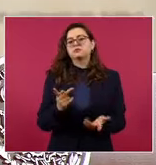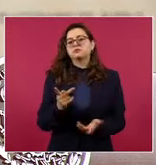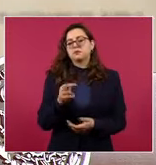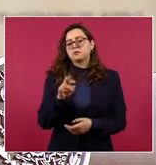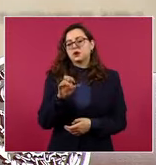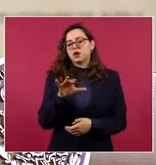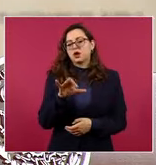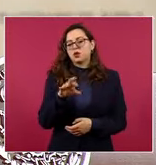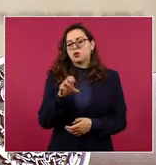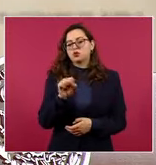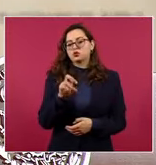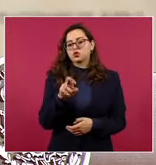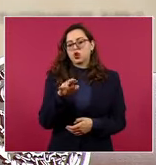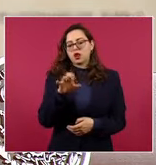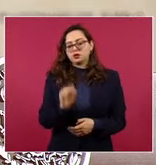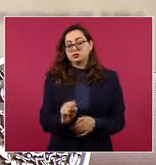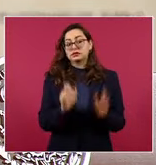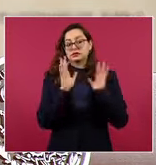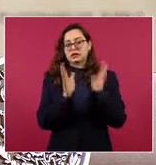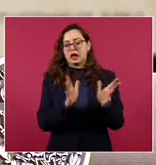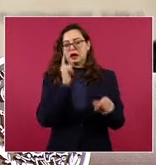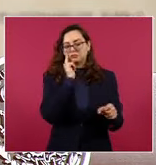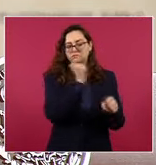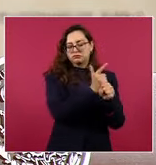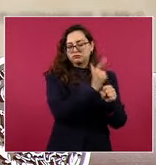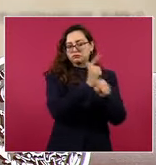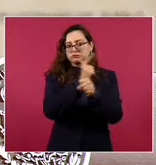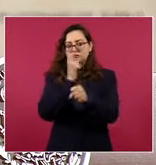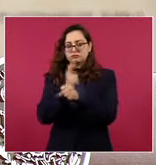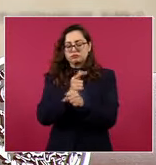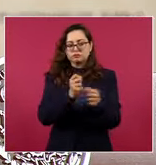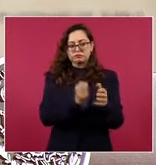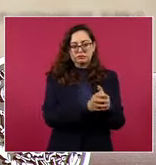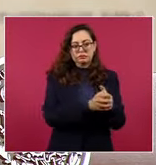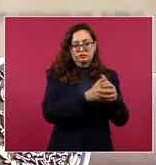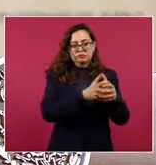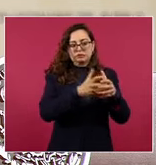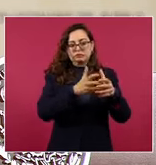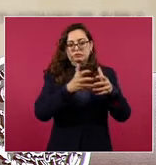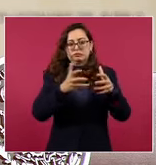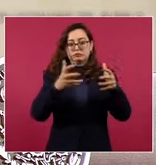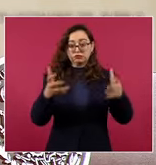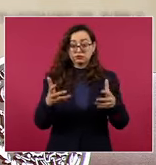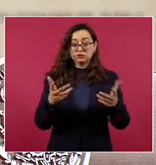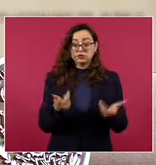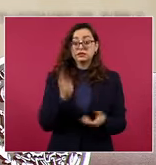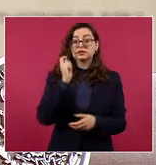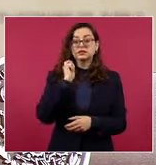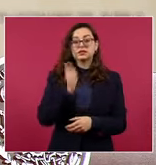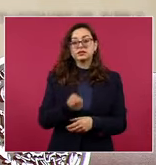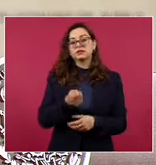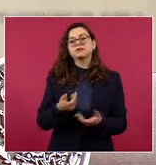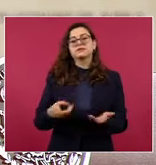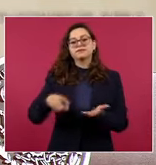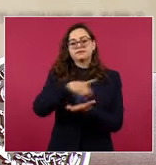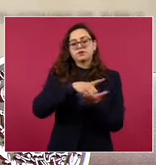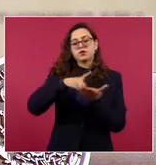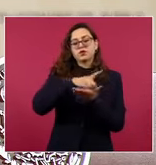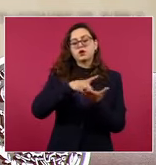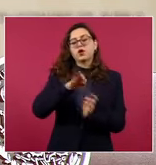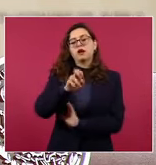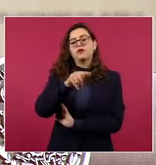ha cobrado relevancia, pues va relacionada con el tráfico ilícito y elaboración de fentanilo y